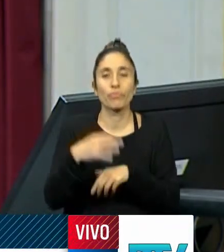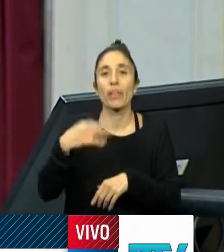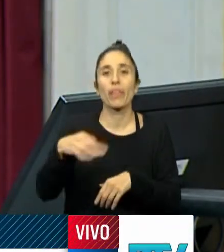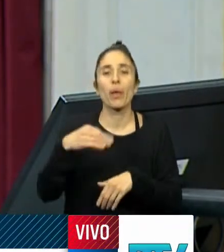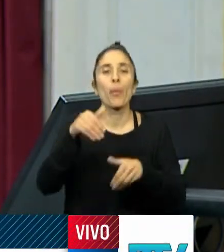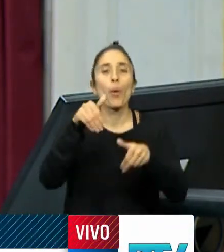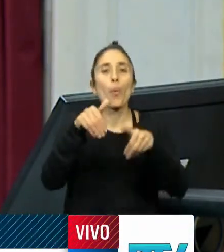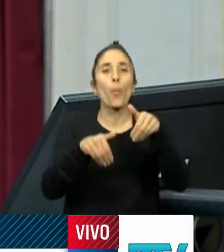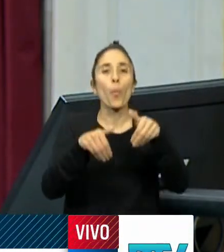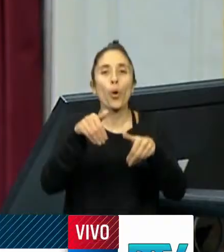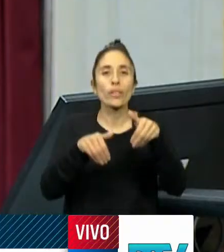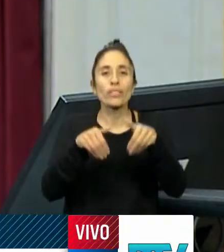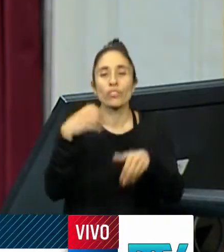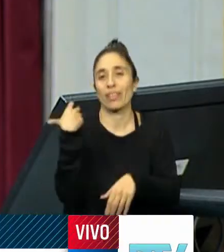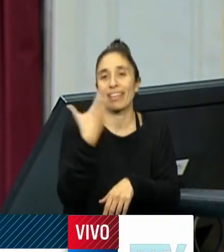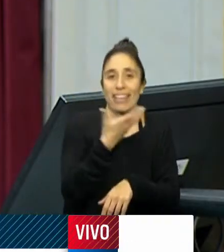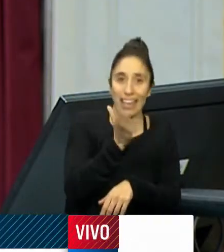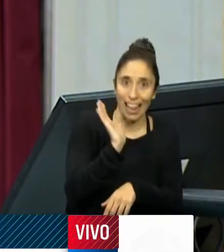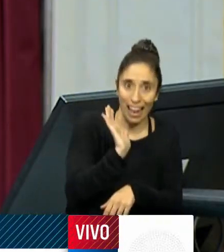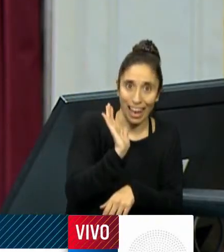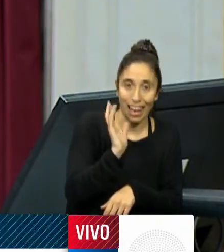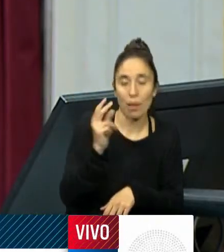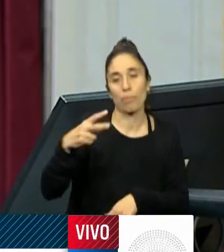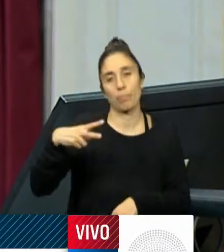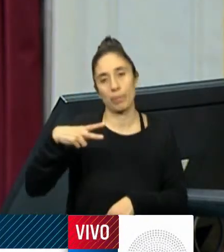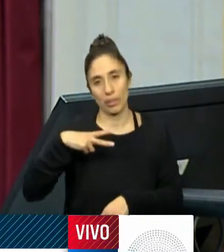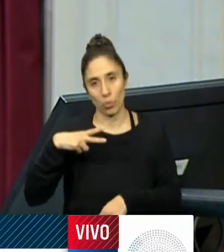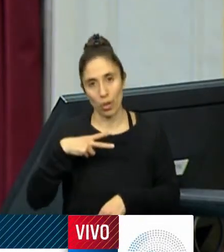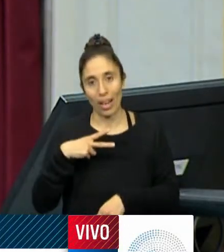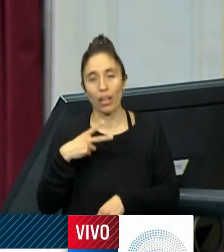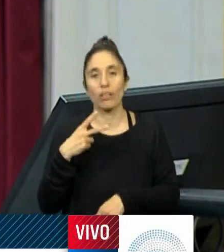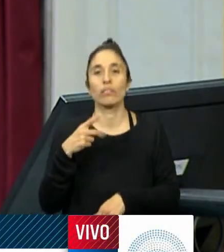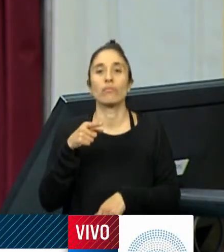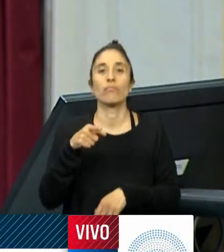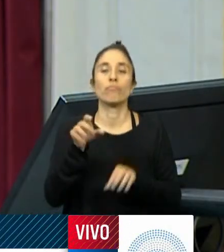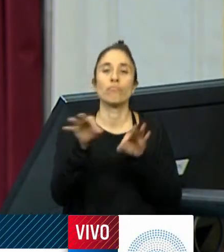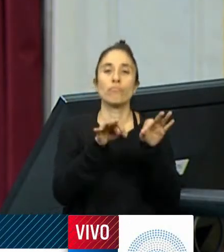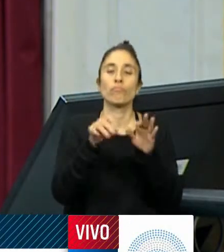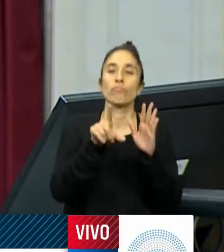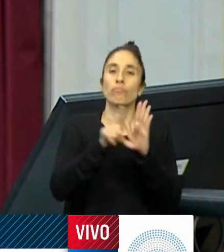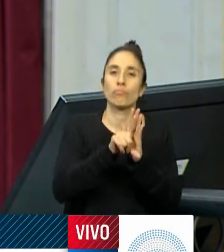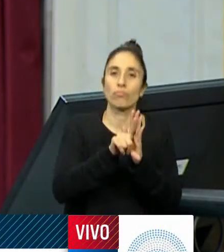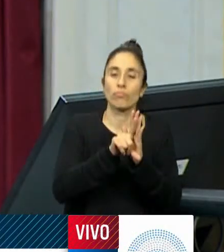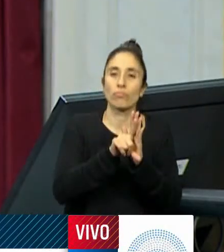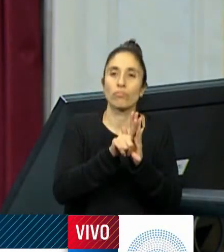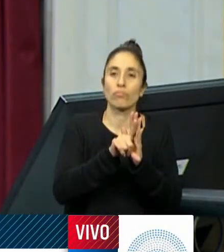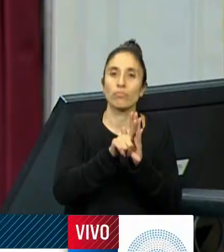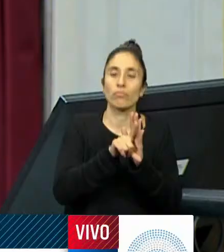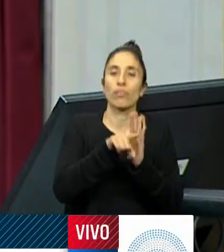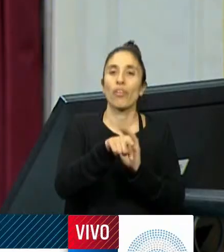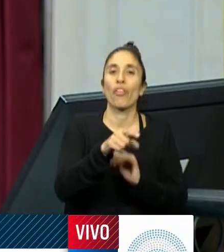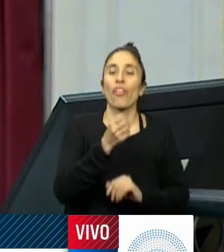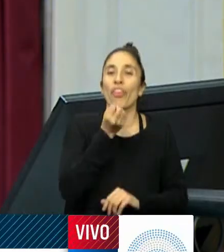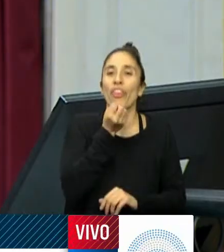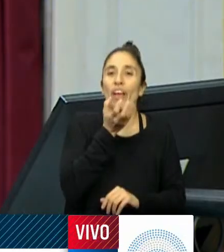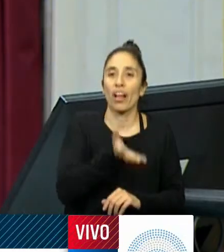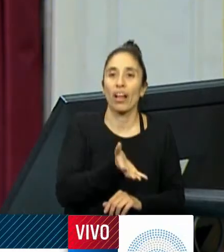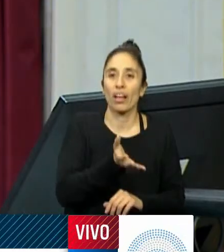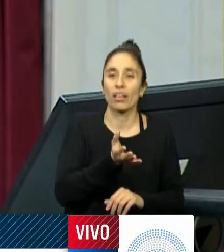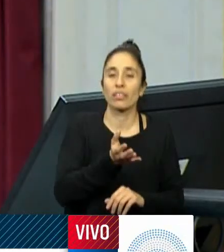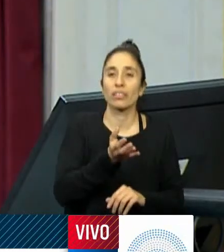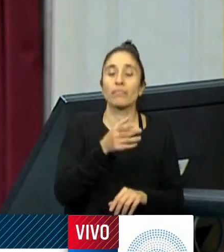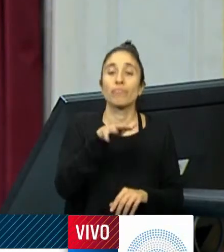votar en general y en particular la ley por el que se declara zona